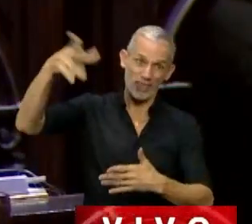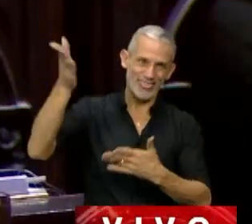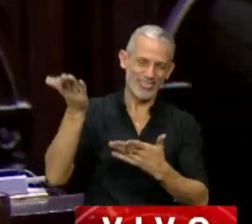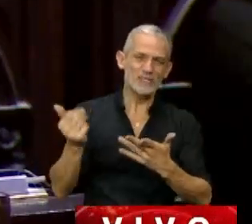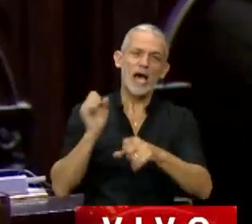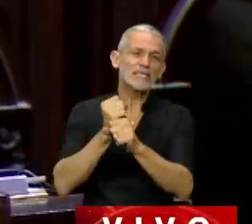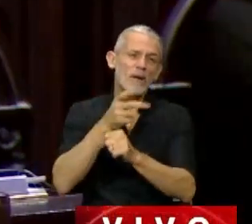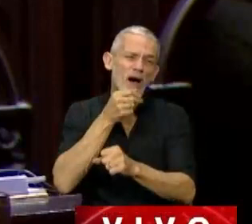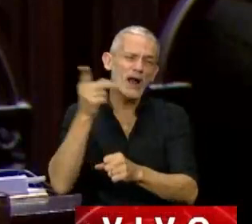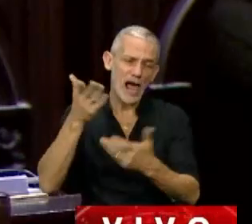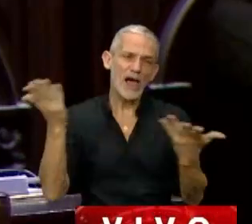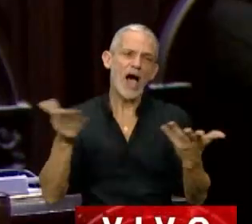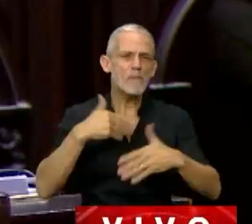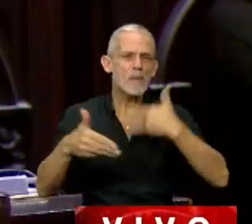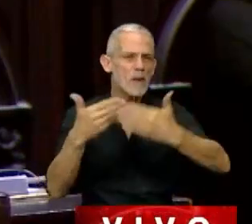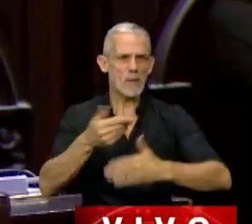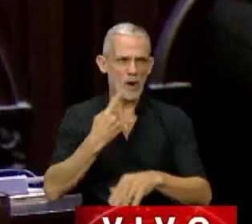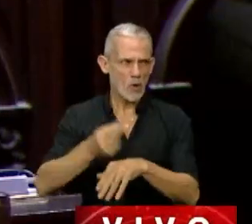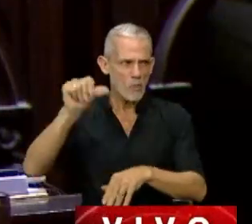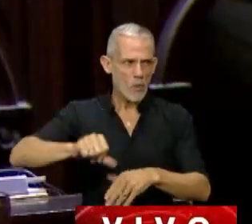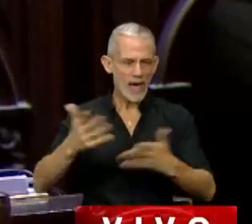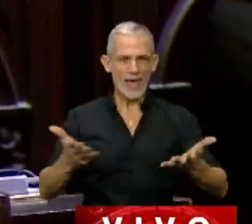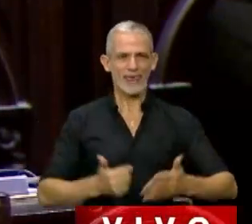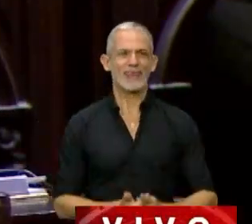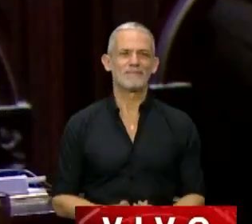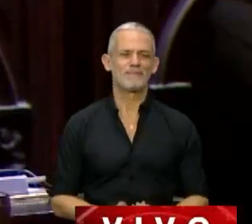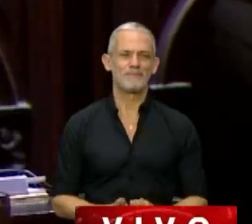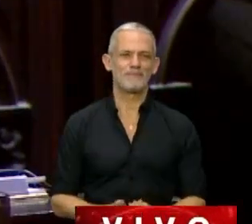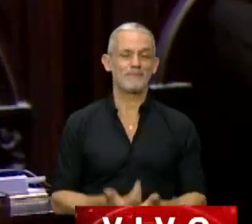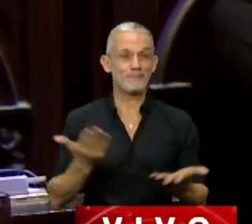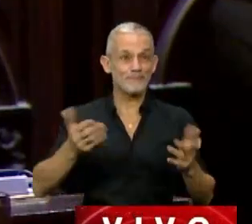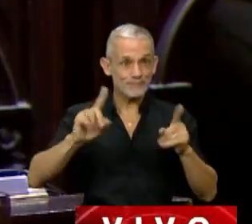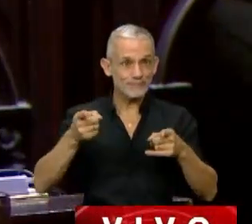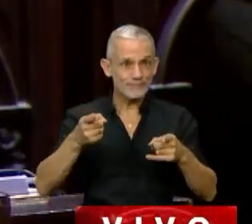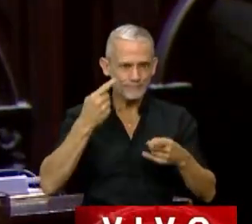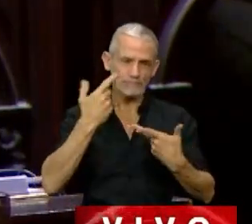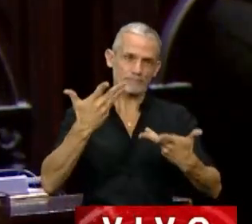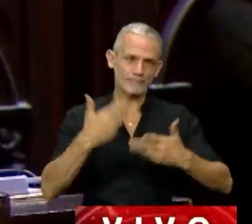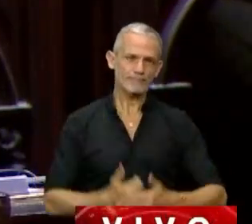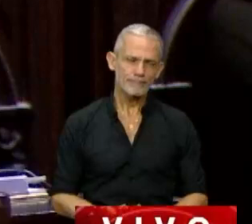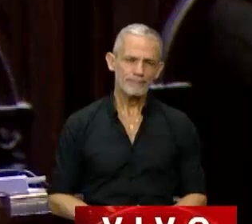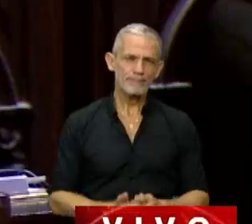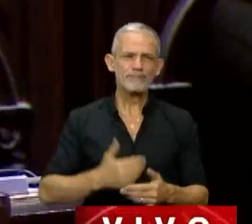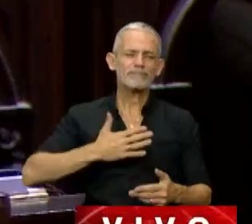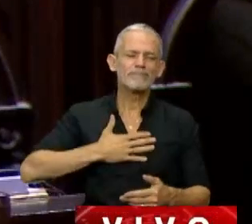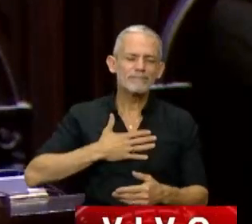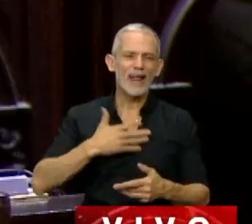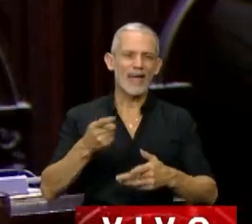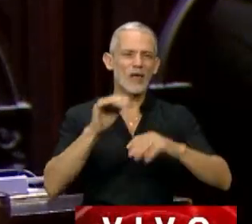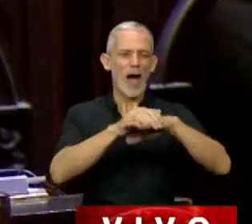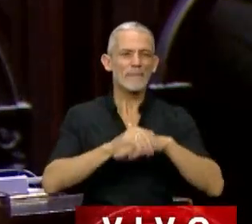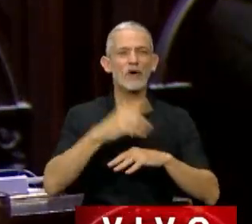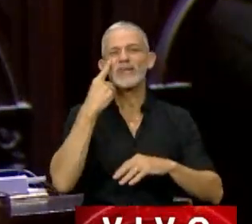sería imposible avanzar en este sentido. Y por supuesto, a mis queridos